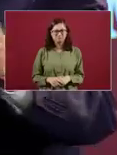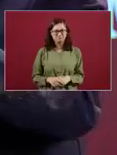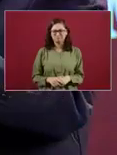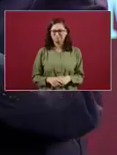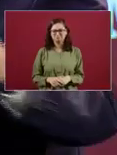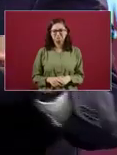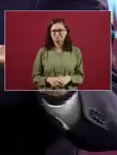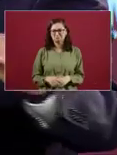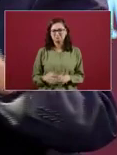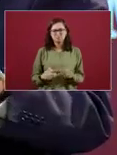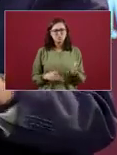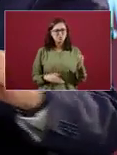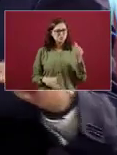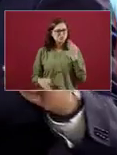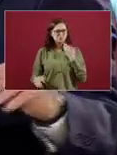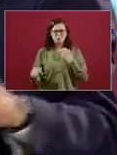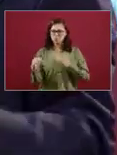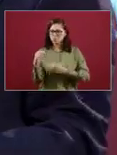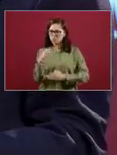ponernos todos